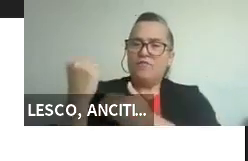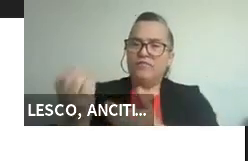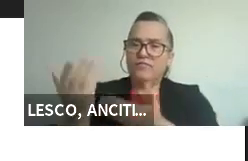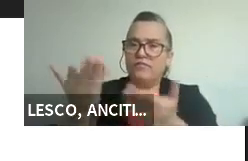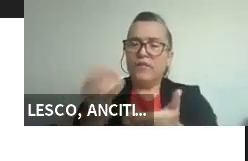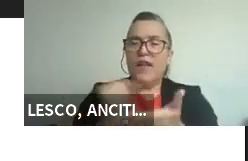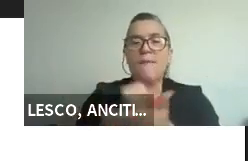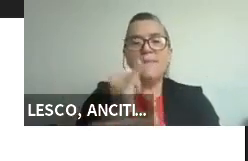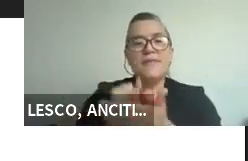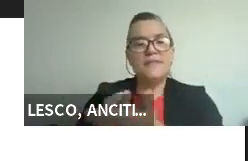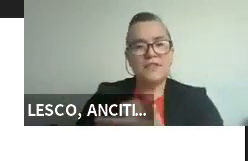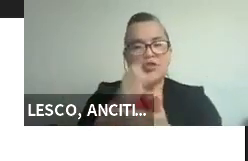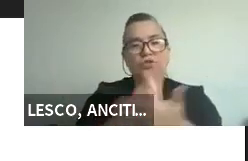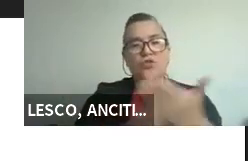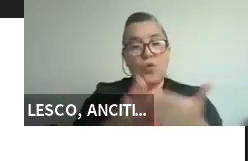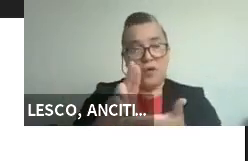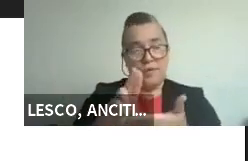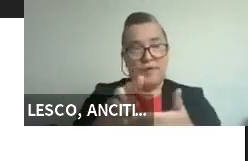investigación universitaria